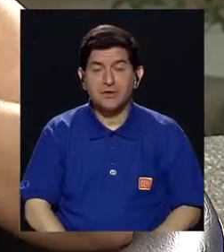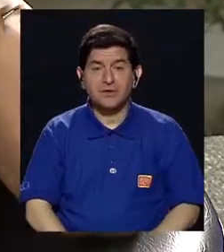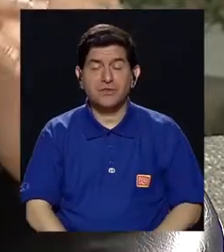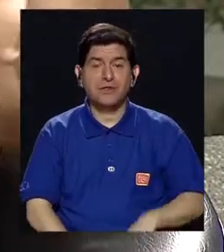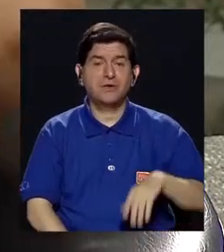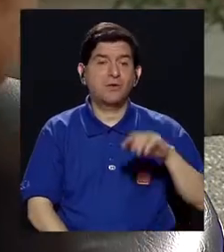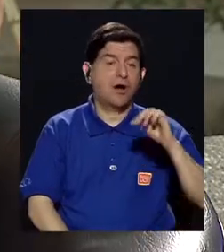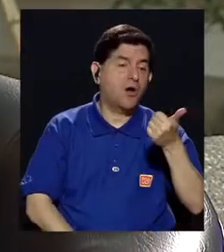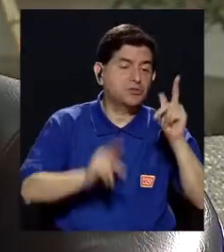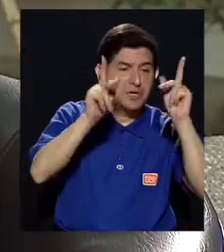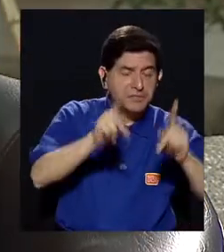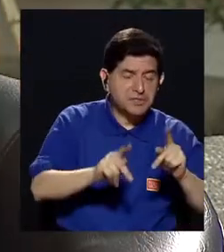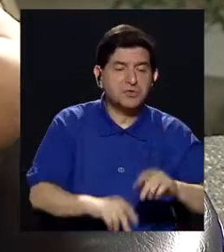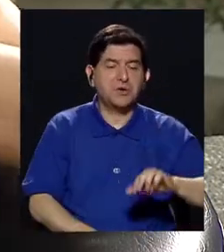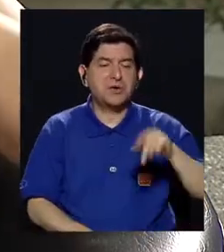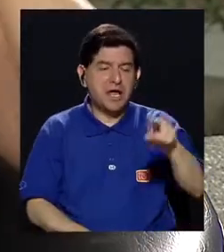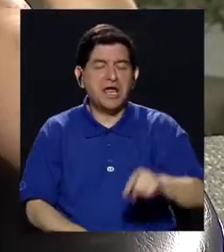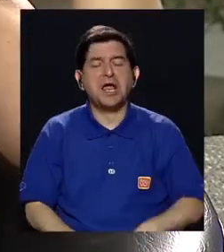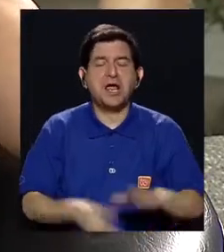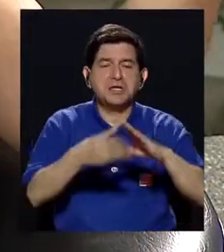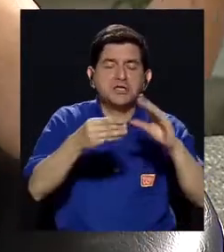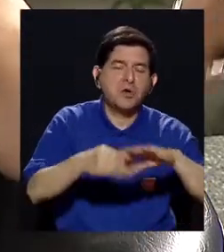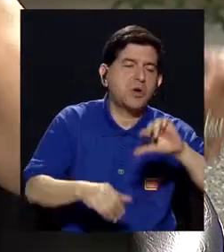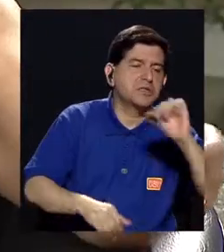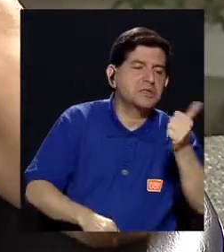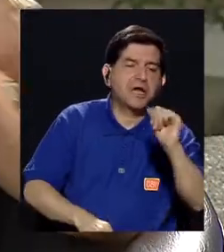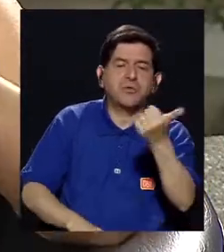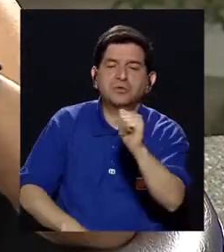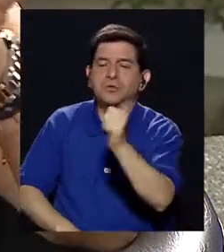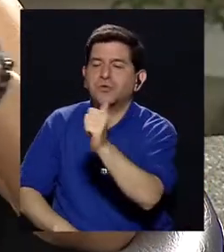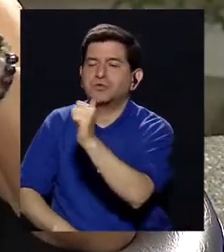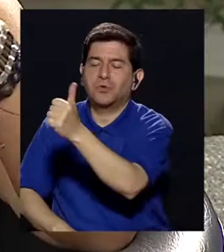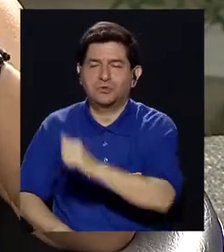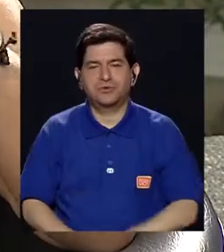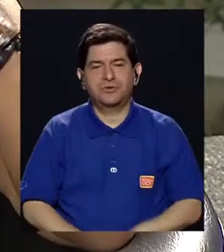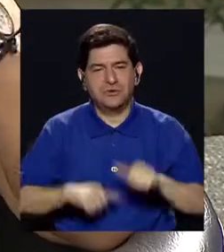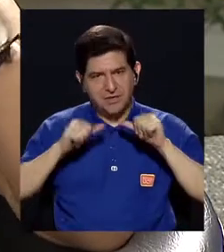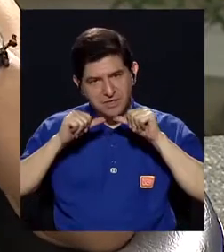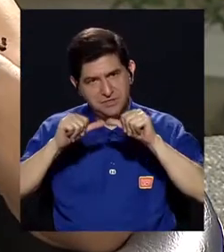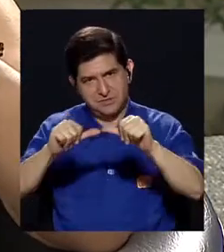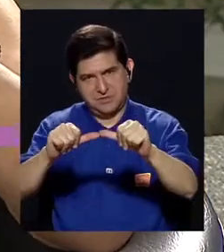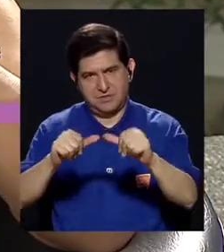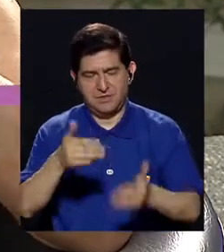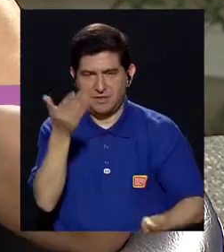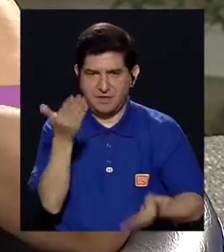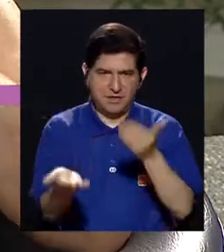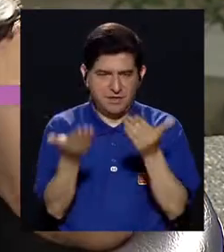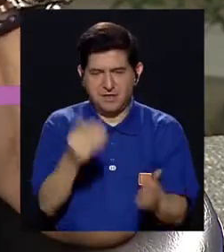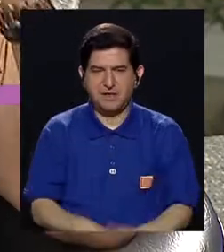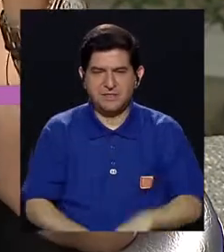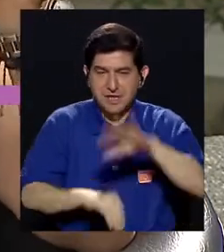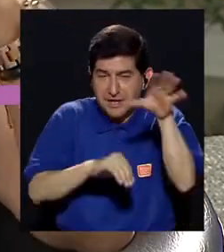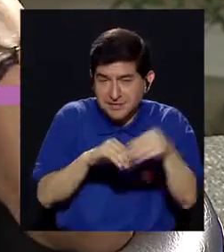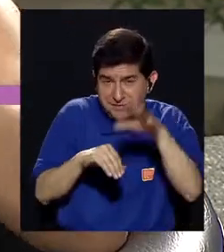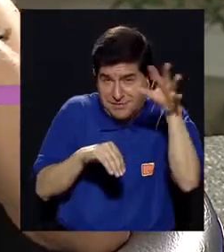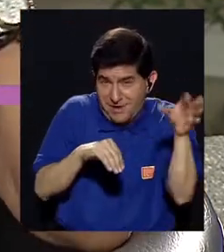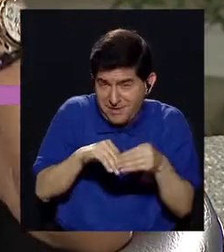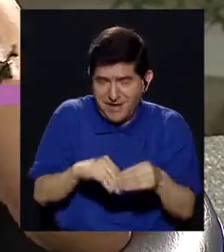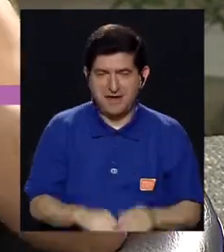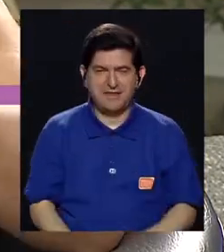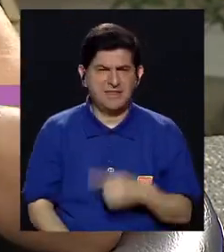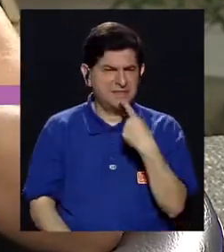lo contó a Pablo, y Pablo se lo contó a Isabel, y Isabel la misma. Y tal vez con algo más, no era naranja,